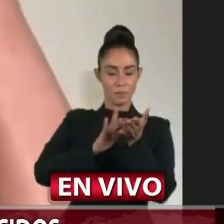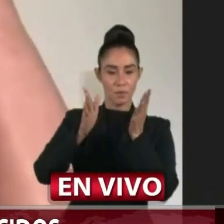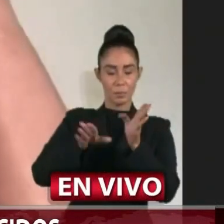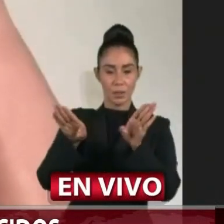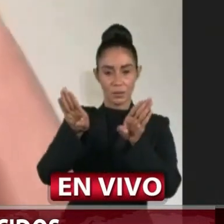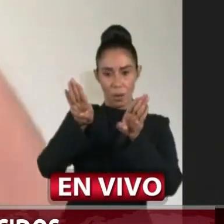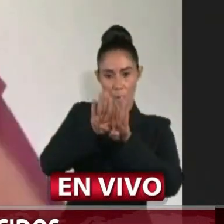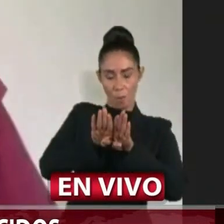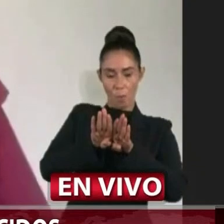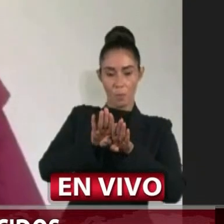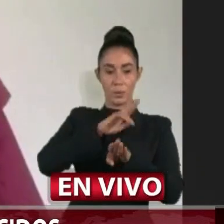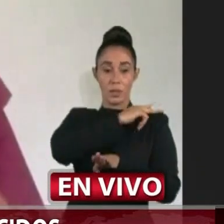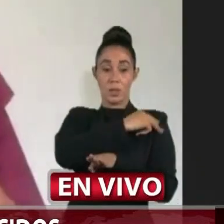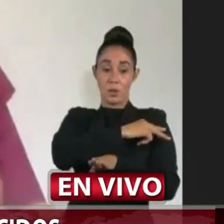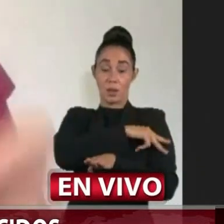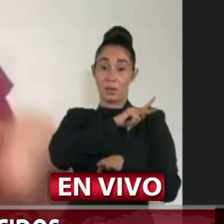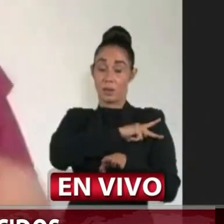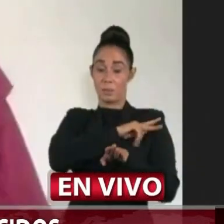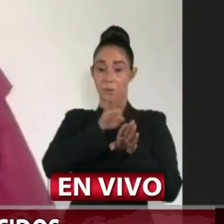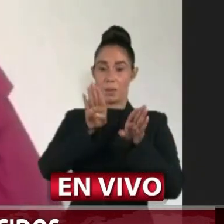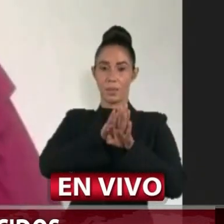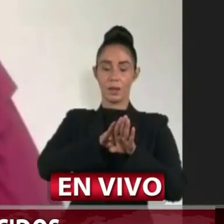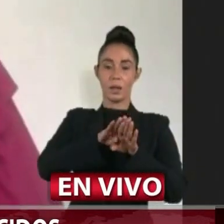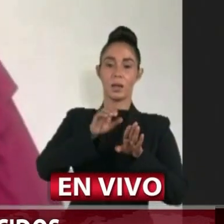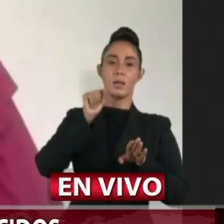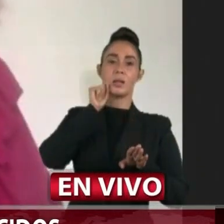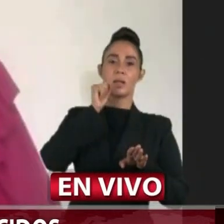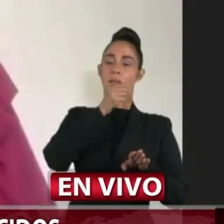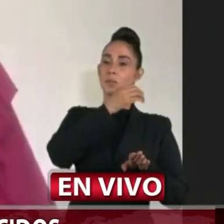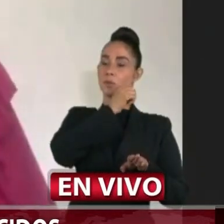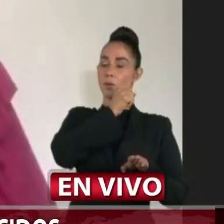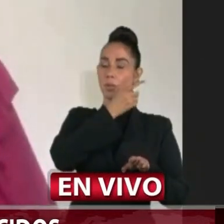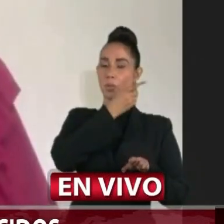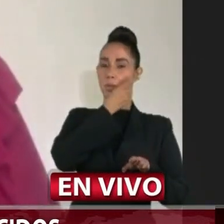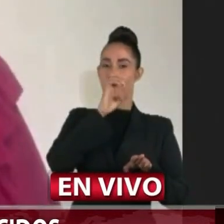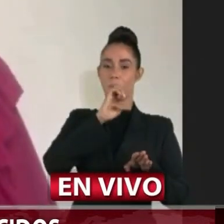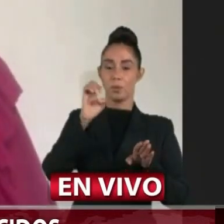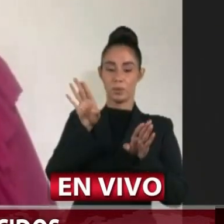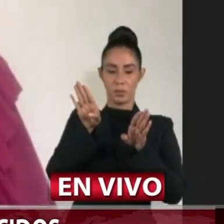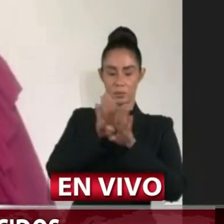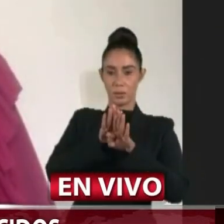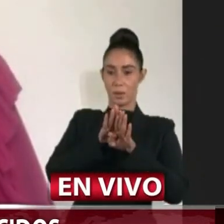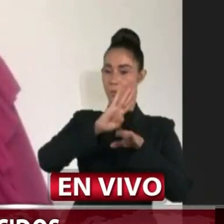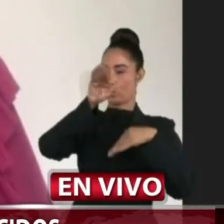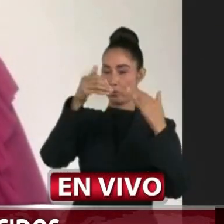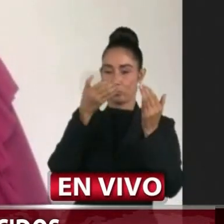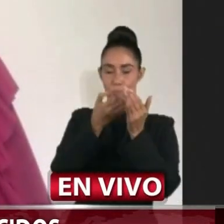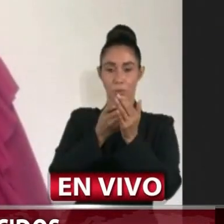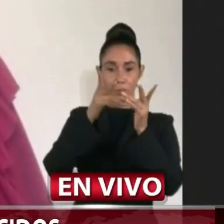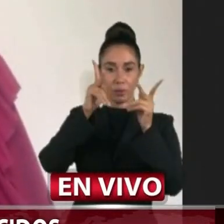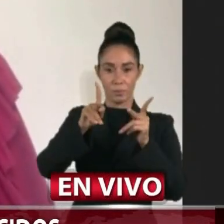la zona oriental de Santo Domingo por contaminación de su personal.